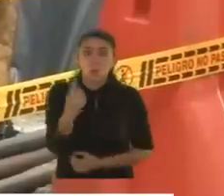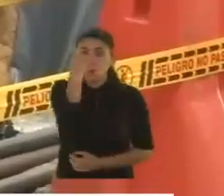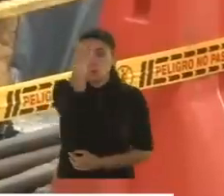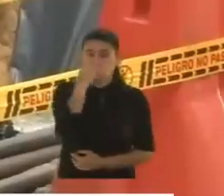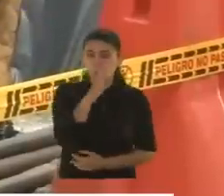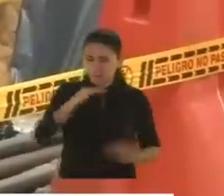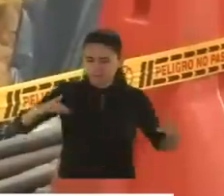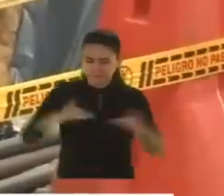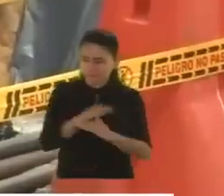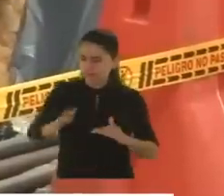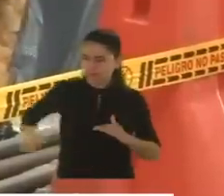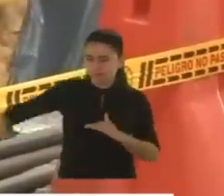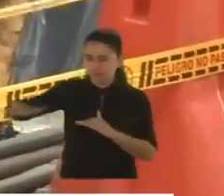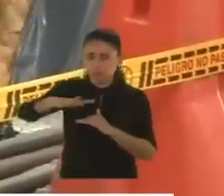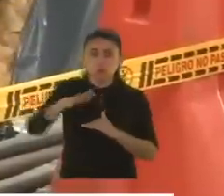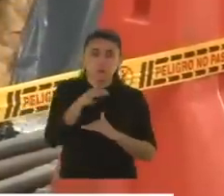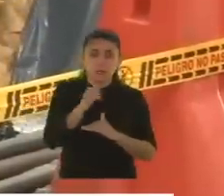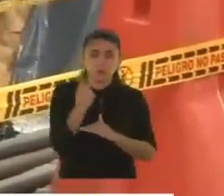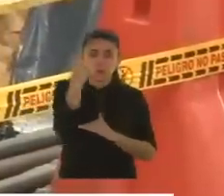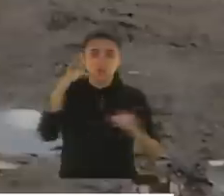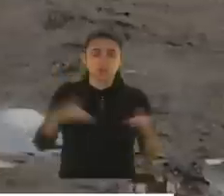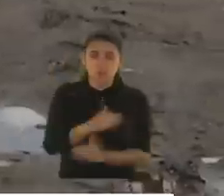acceso que tienen a la escuela del sector.